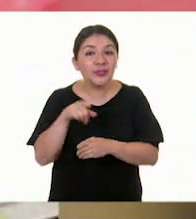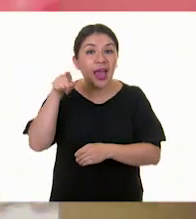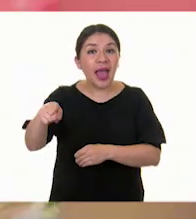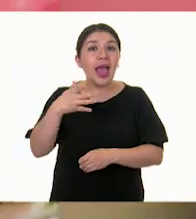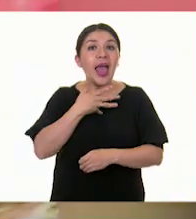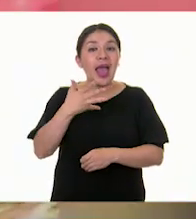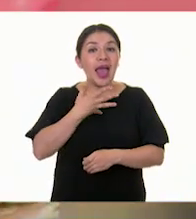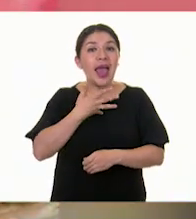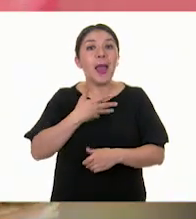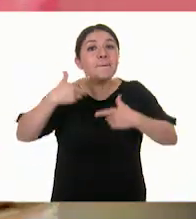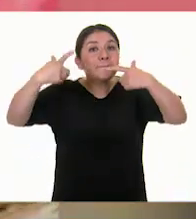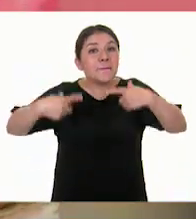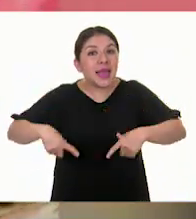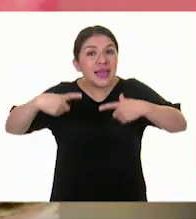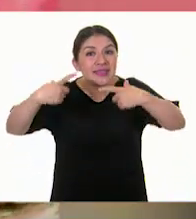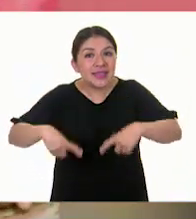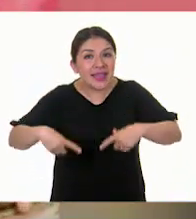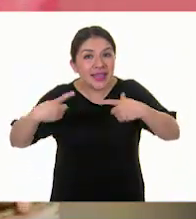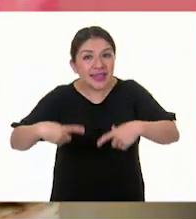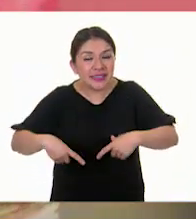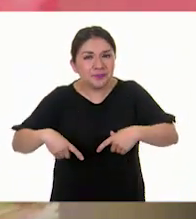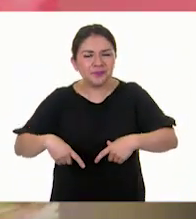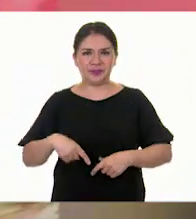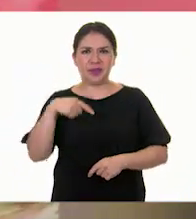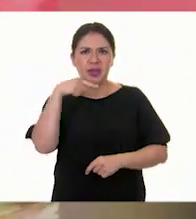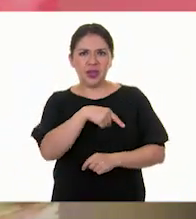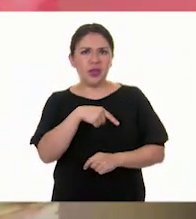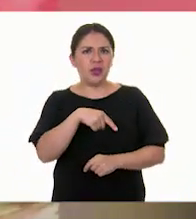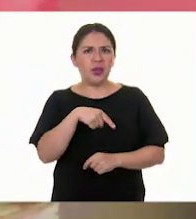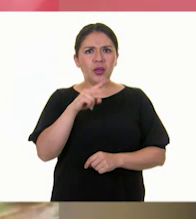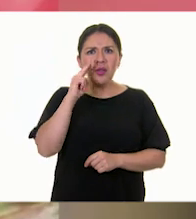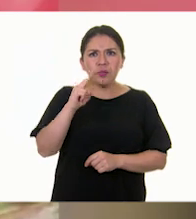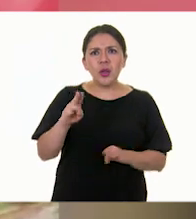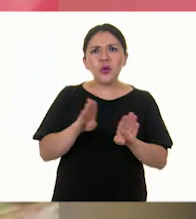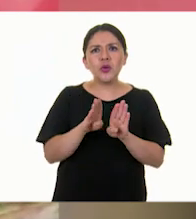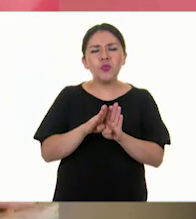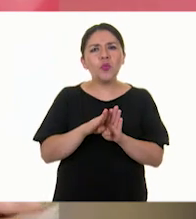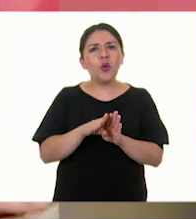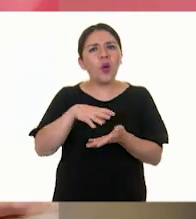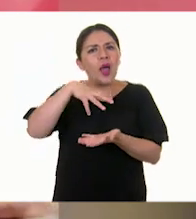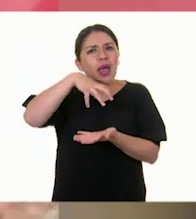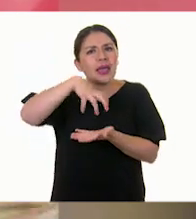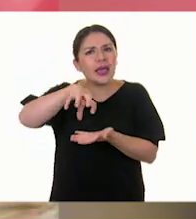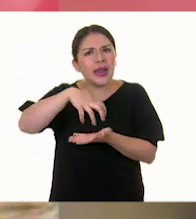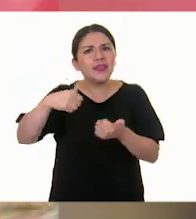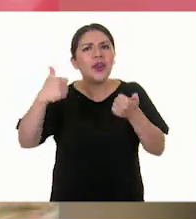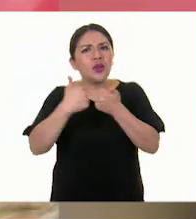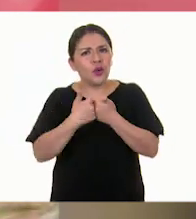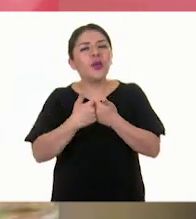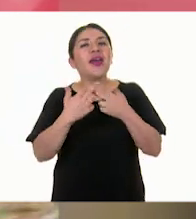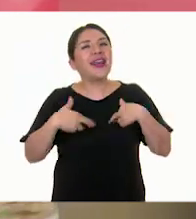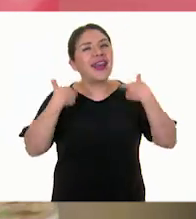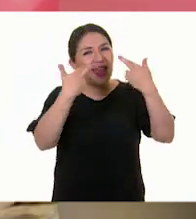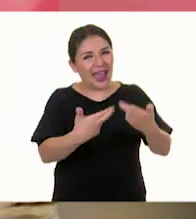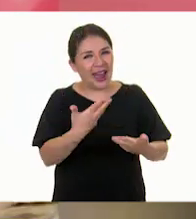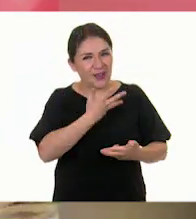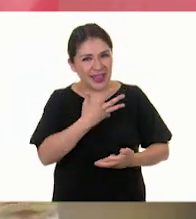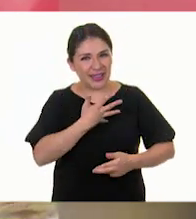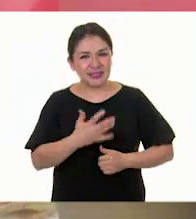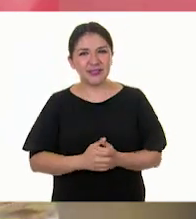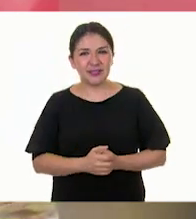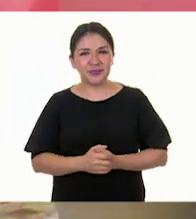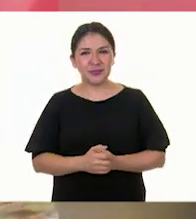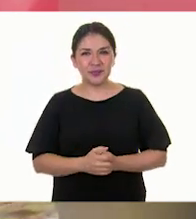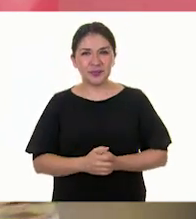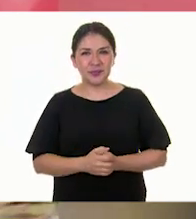en pastel. Y ella en los gelatinos y su compañero llegaron. Y